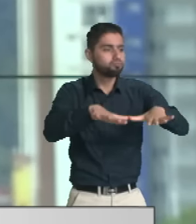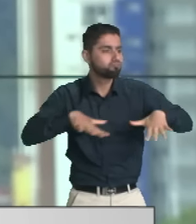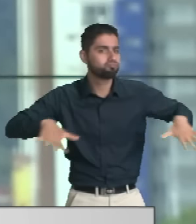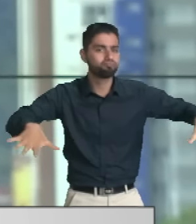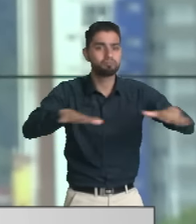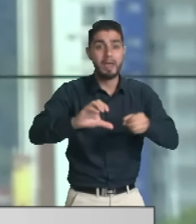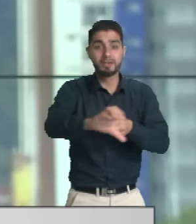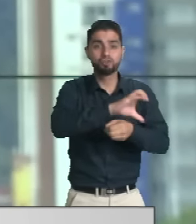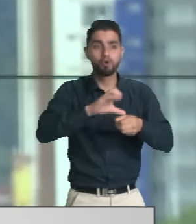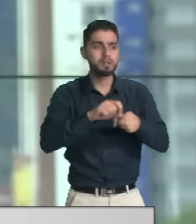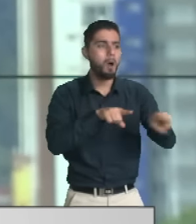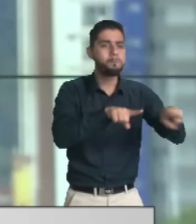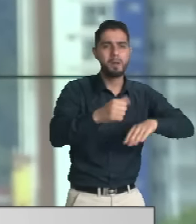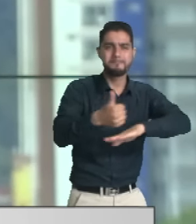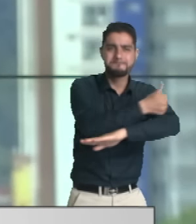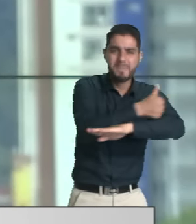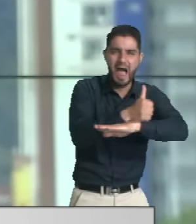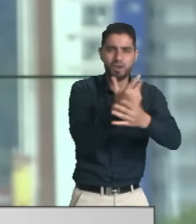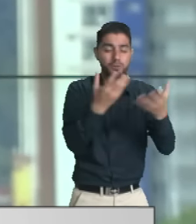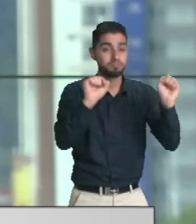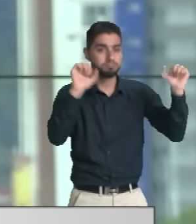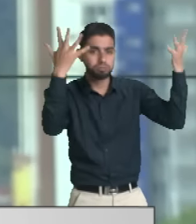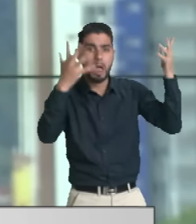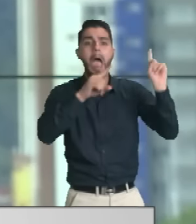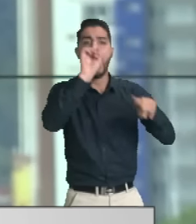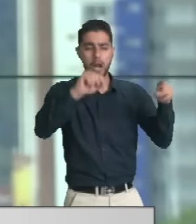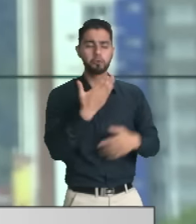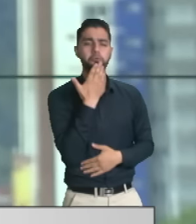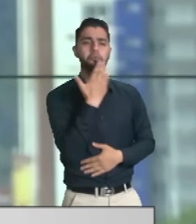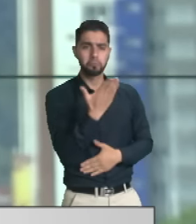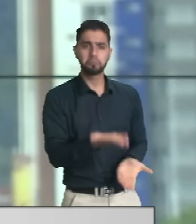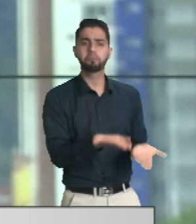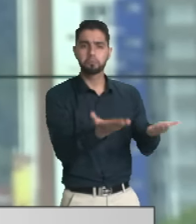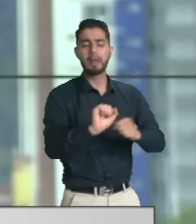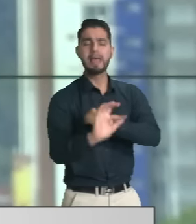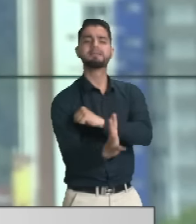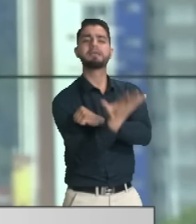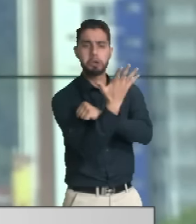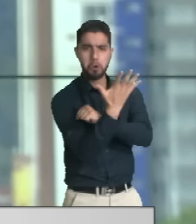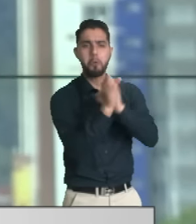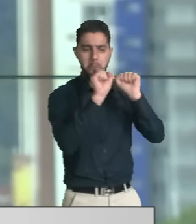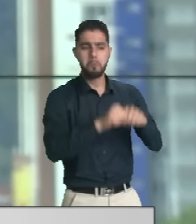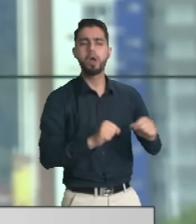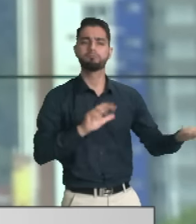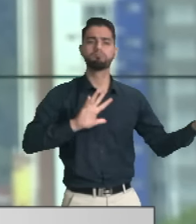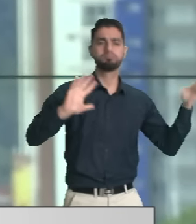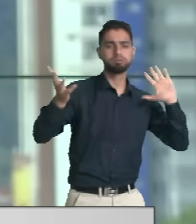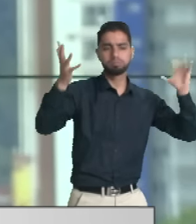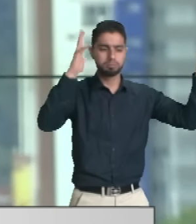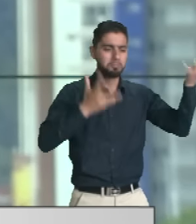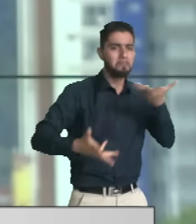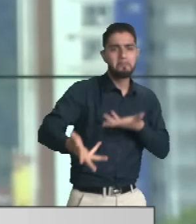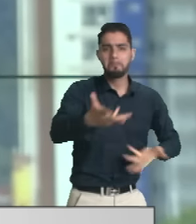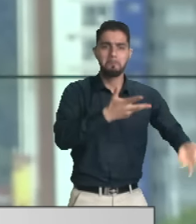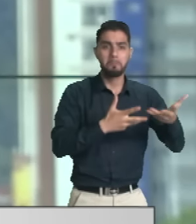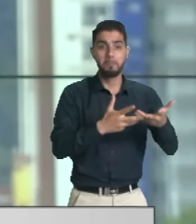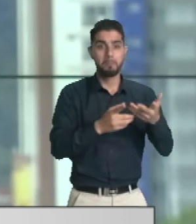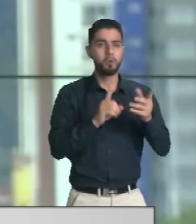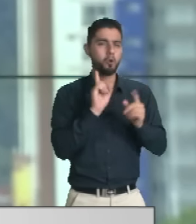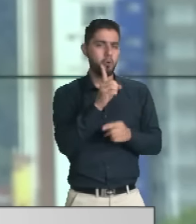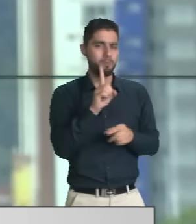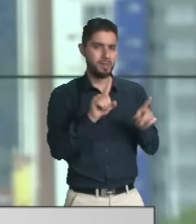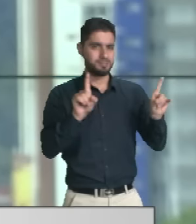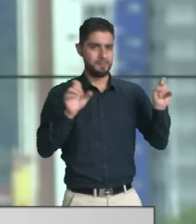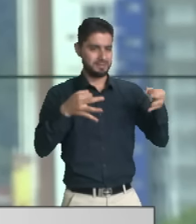donde tienen permitido hasta las 5 de la mañana, esto debido a algunos compromisos en materia de seguridad que estos sectores han adquirido con la